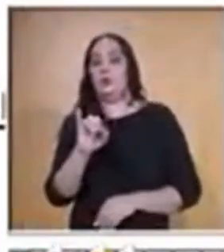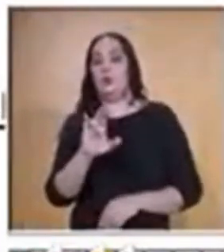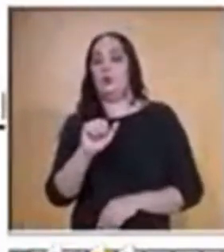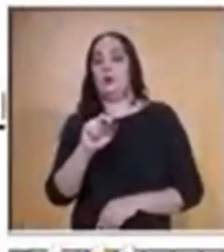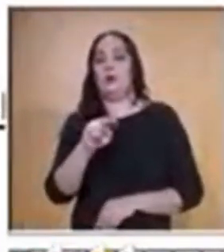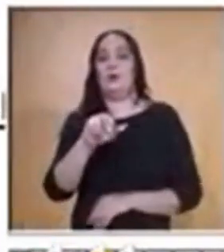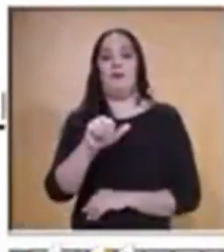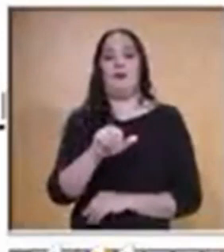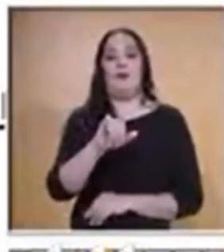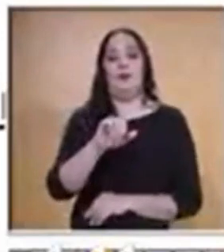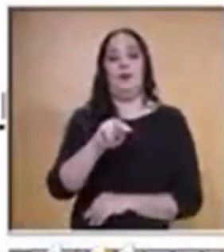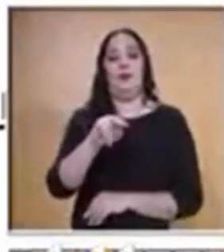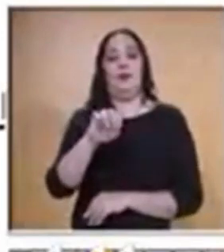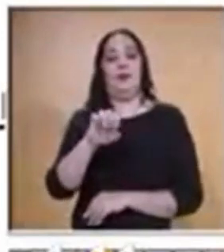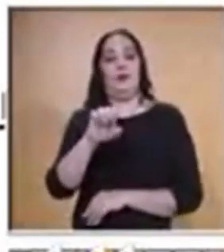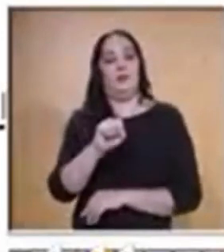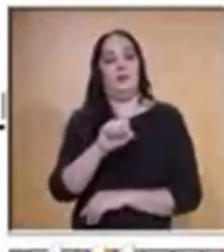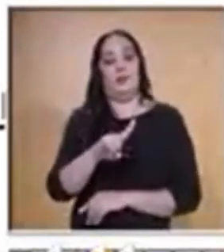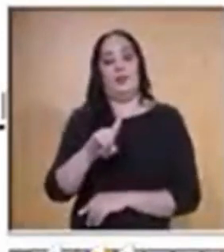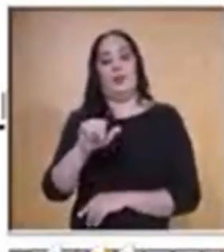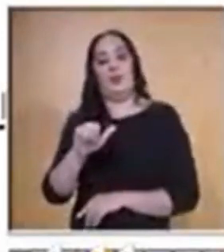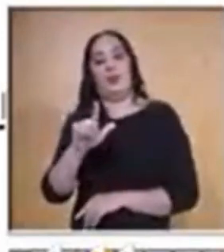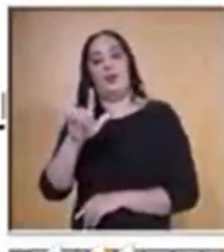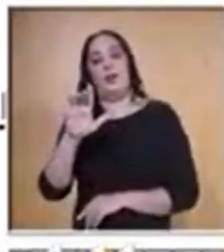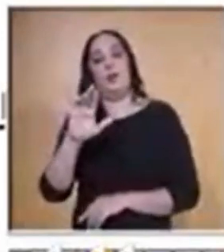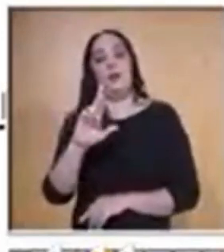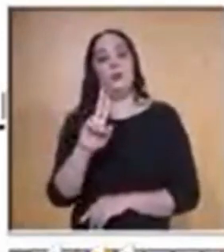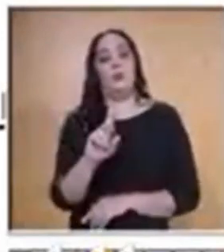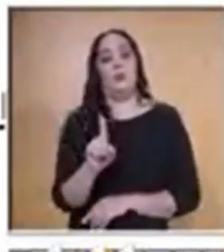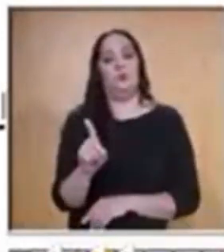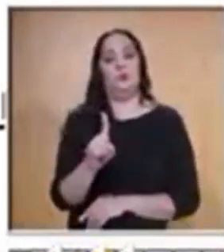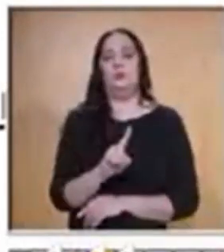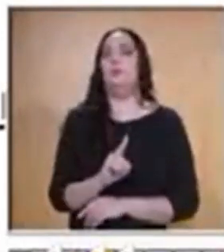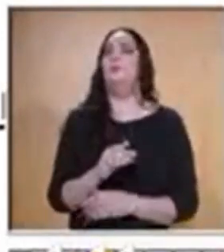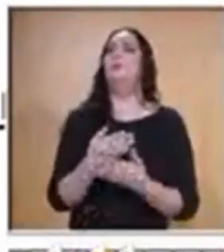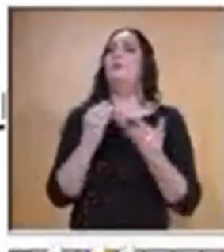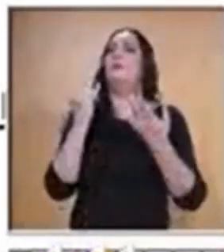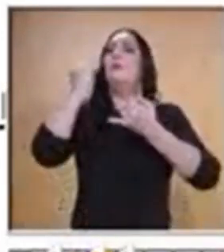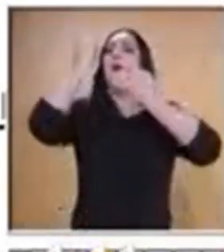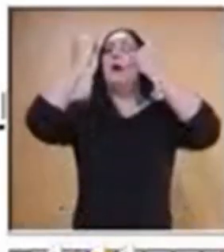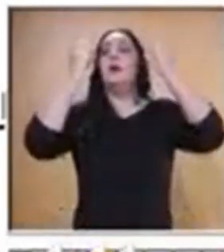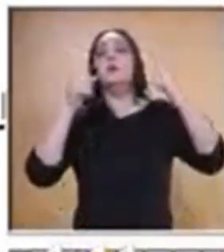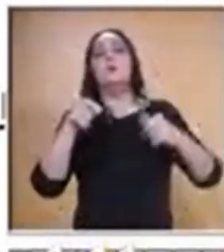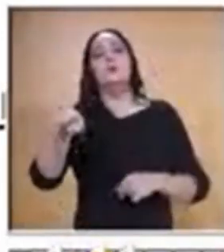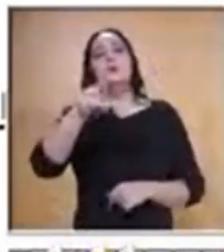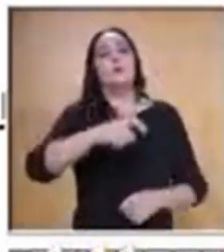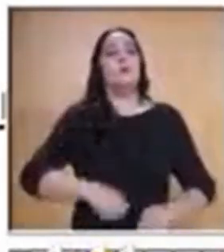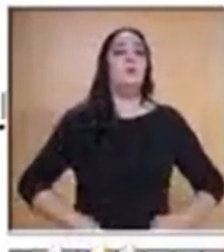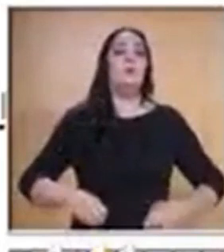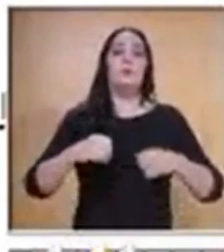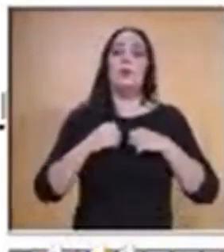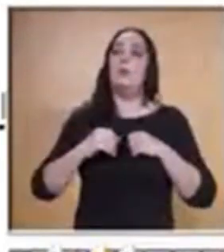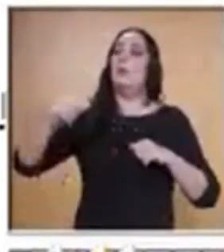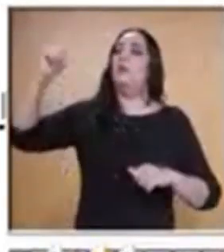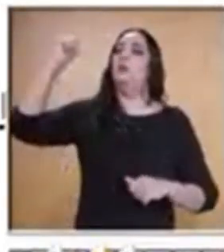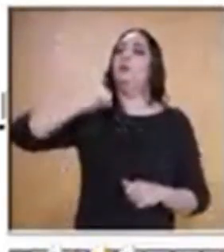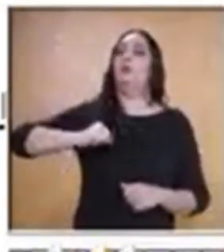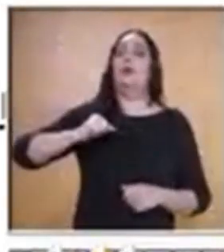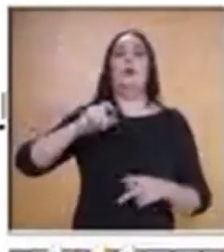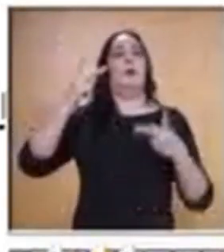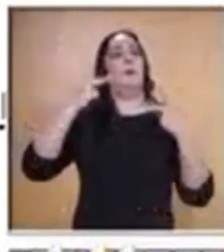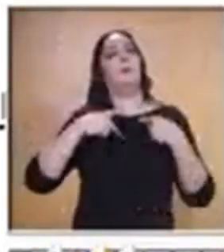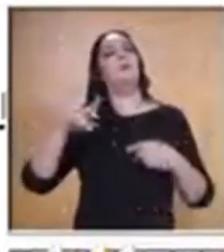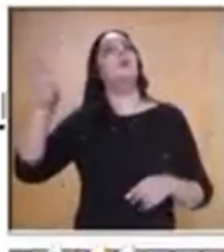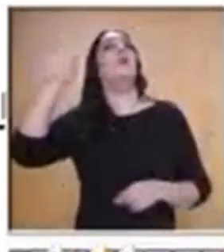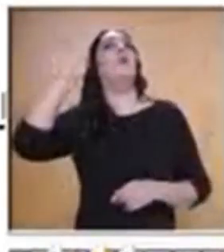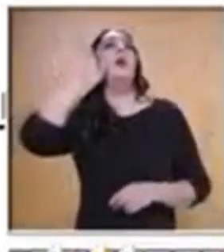Cruz. Ahora, fíjense bien, van a imaginar que viven en la época de cualquier personaje célebre y vas a escribir una